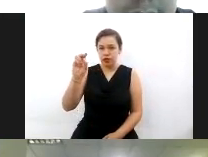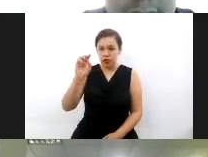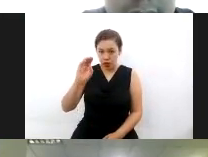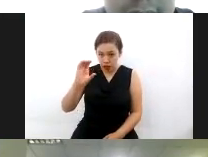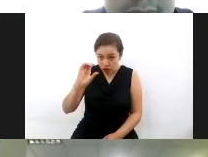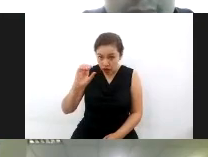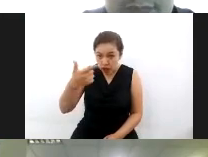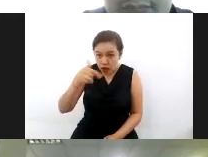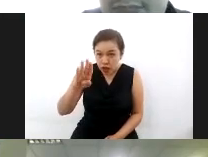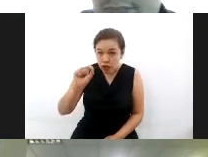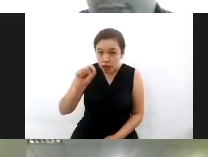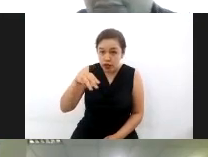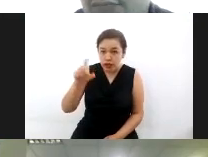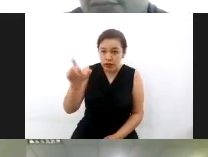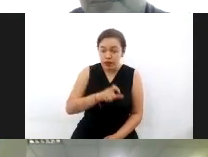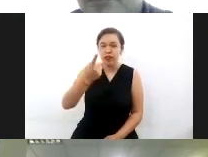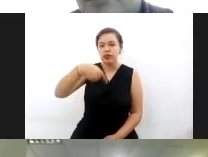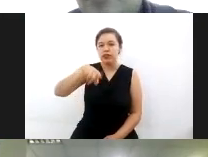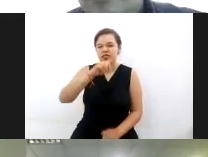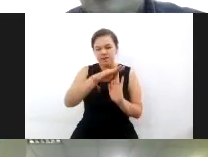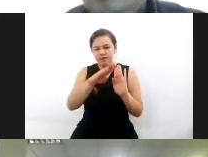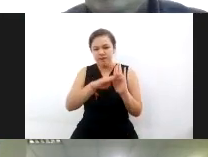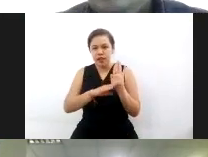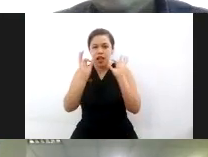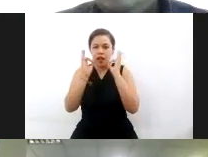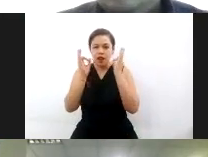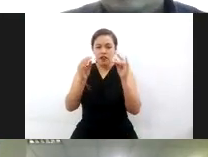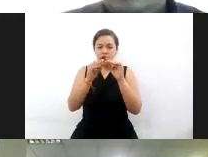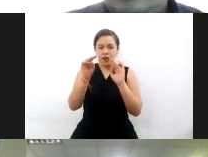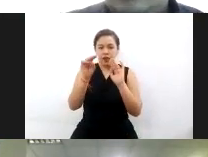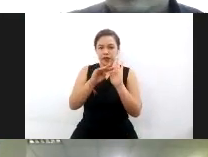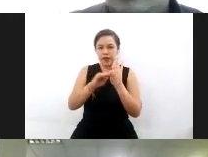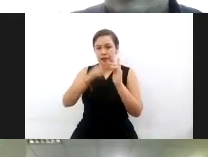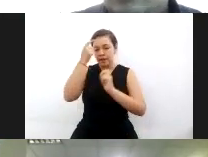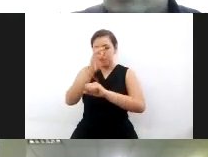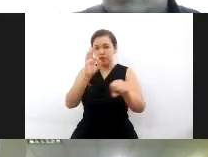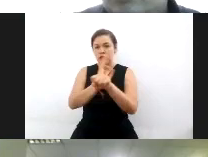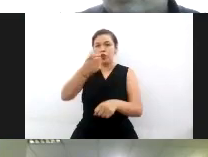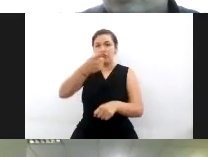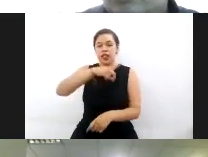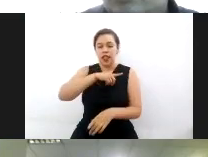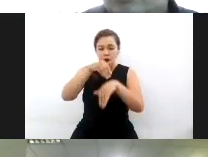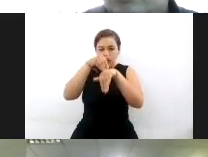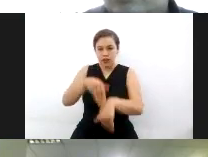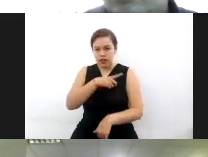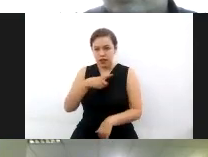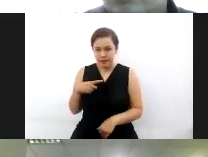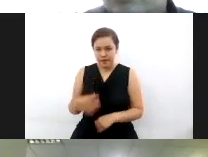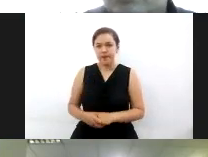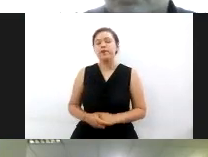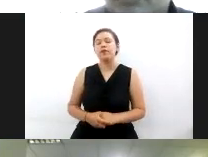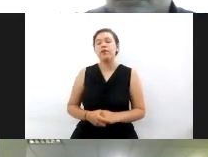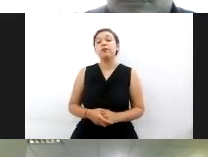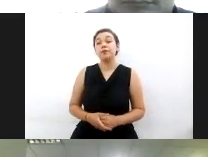van a observar ahí, van a ser las medidas de protección con las que ustedes deben cumplir. Bueno,